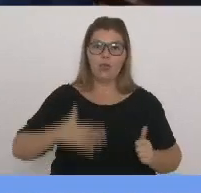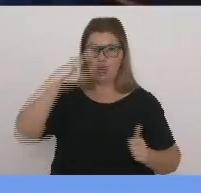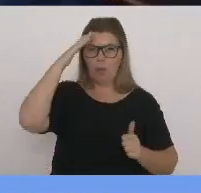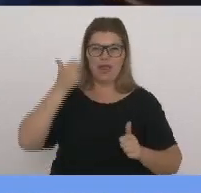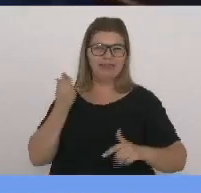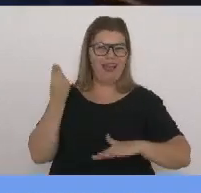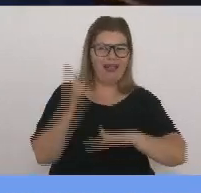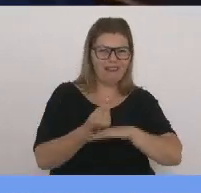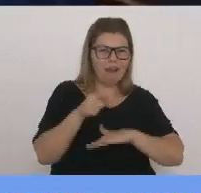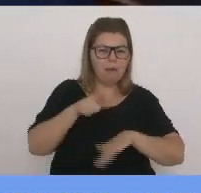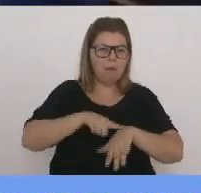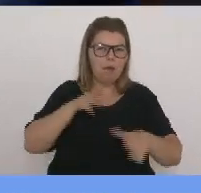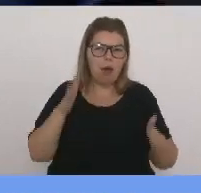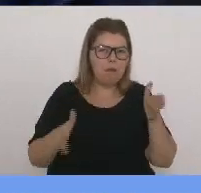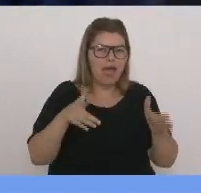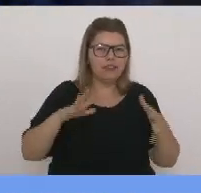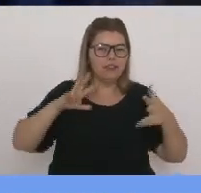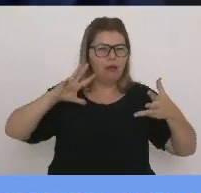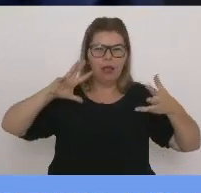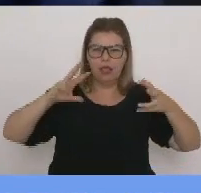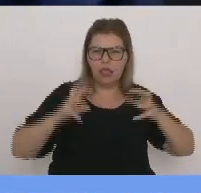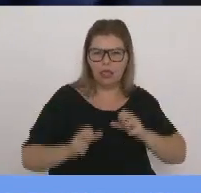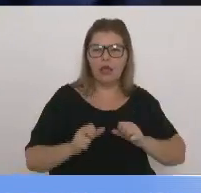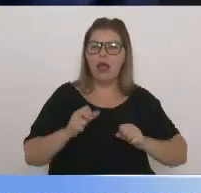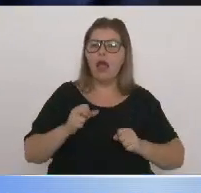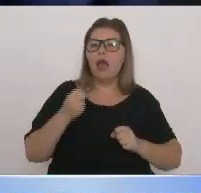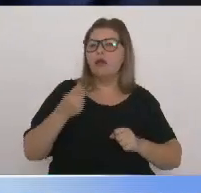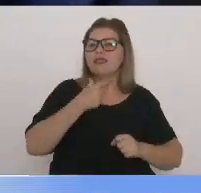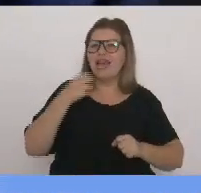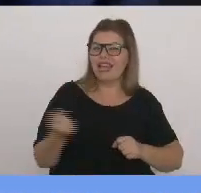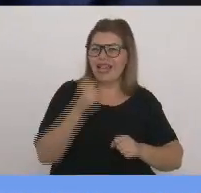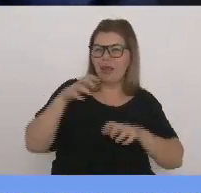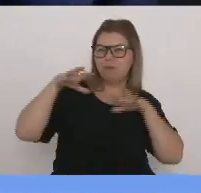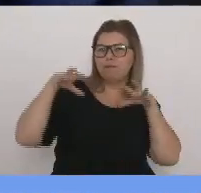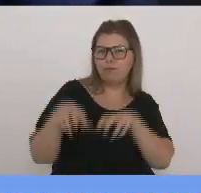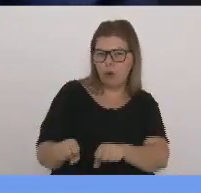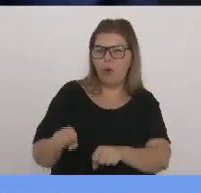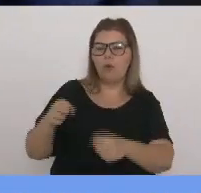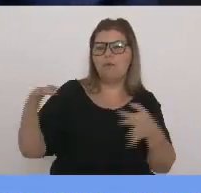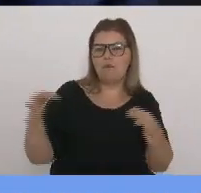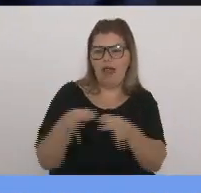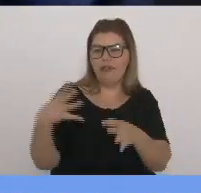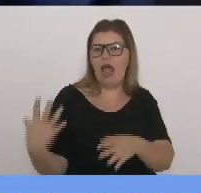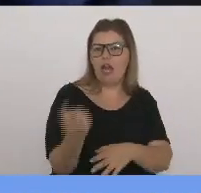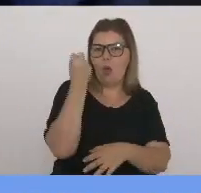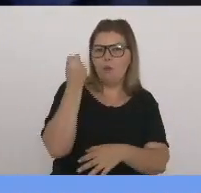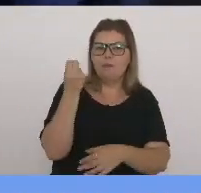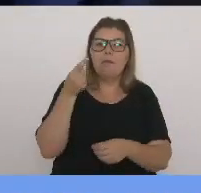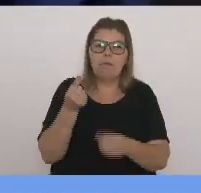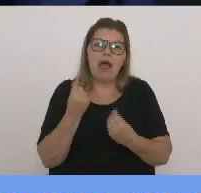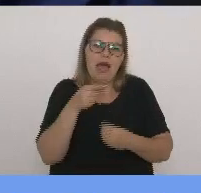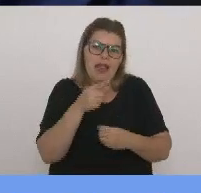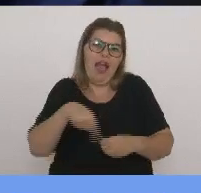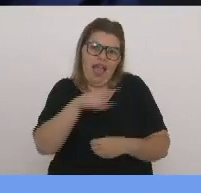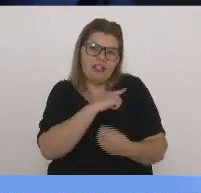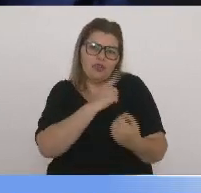a pedazos recorrió la toma por la fuerza de las Islas Malvinas con la intención de recuperarlas para perpetuarse en el